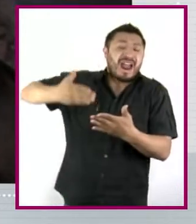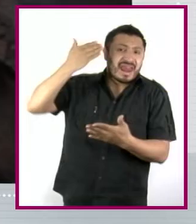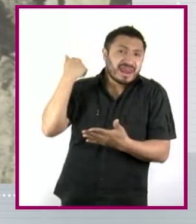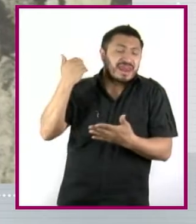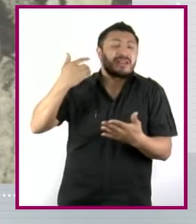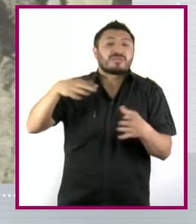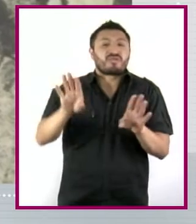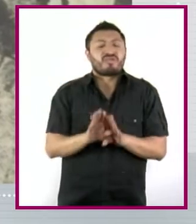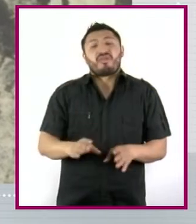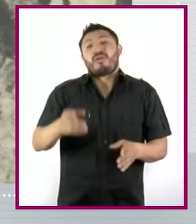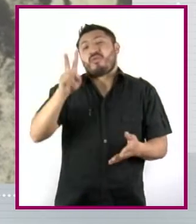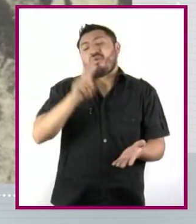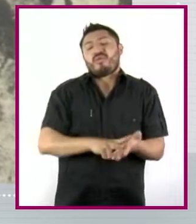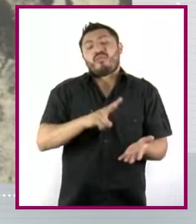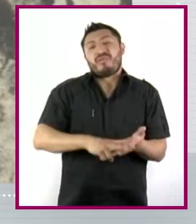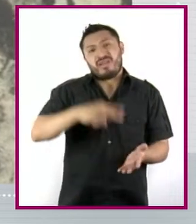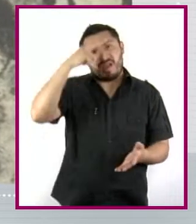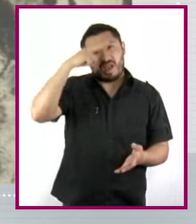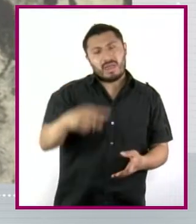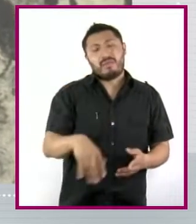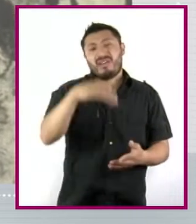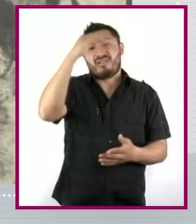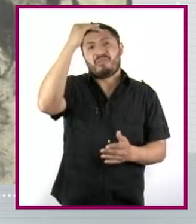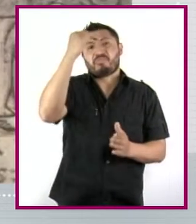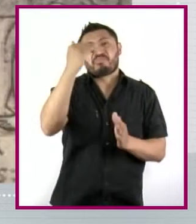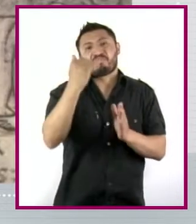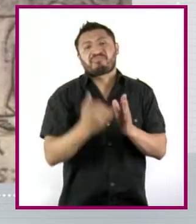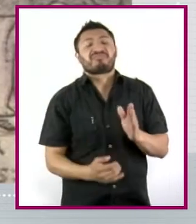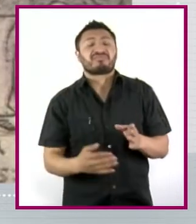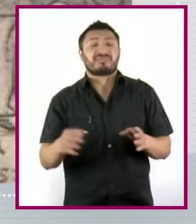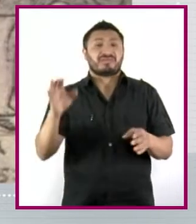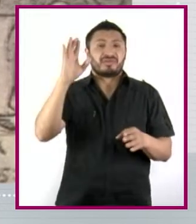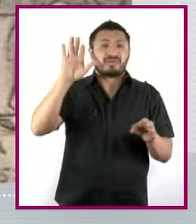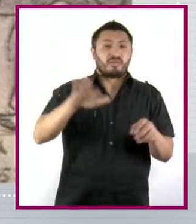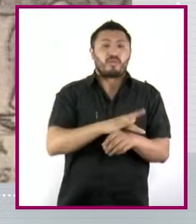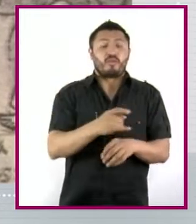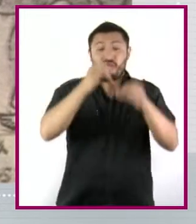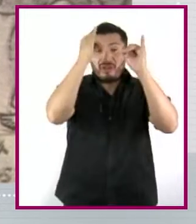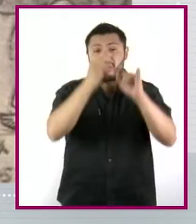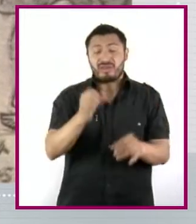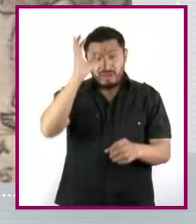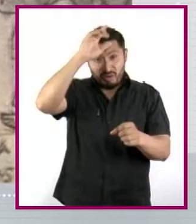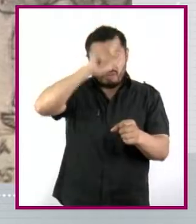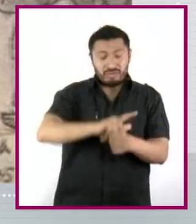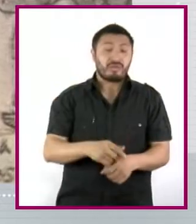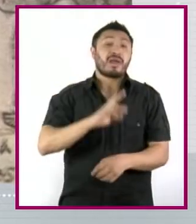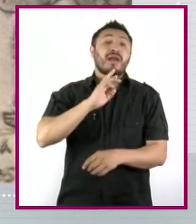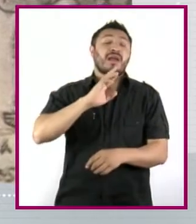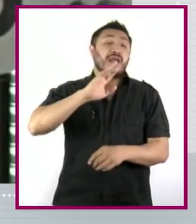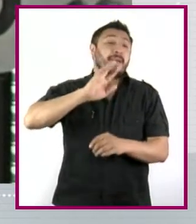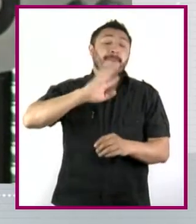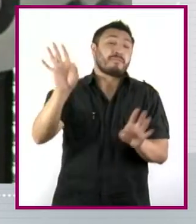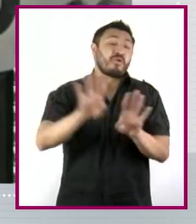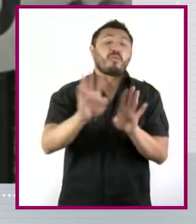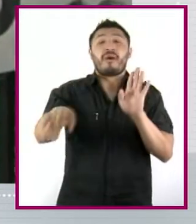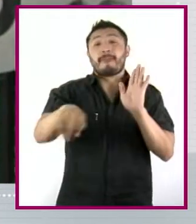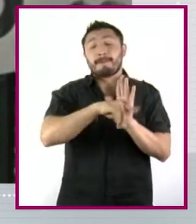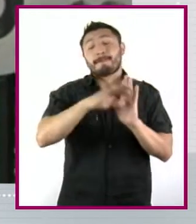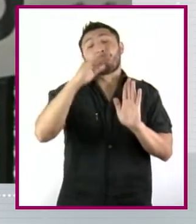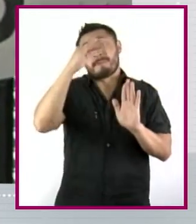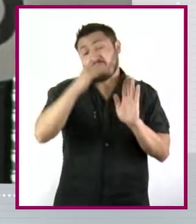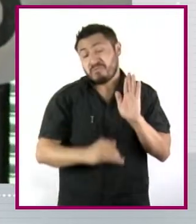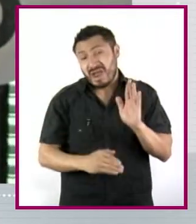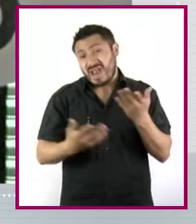que minimizaba el valor de la identidad, de la cultura, de lo que son nuestros pueblos originarios. En los